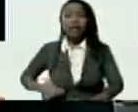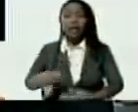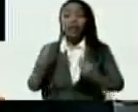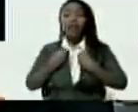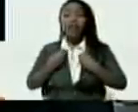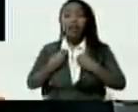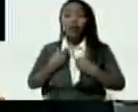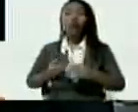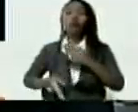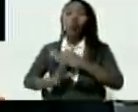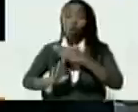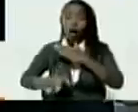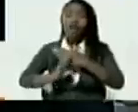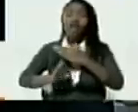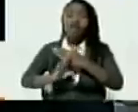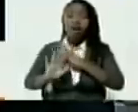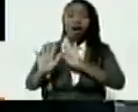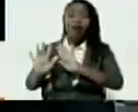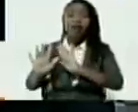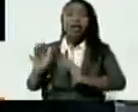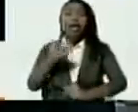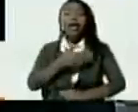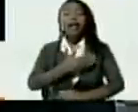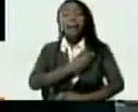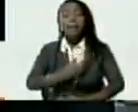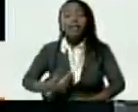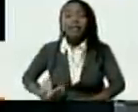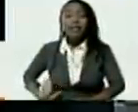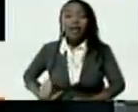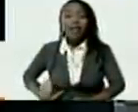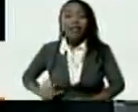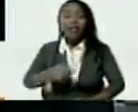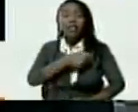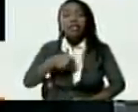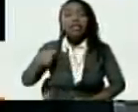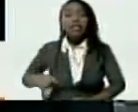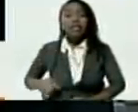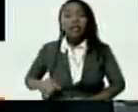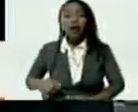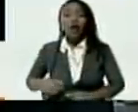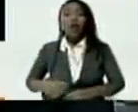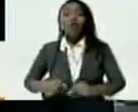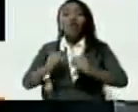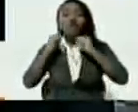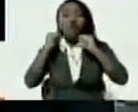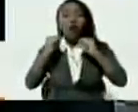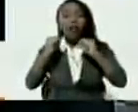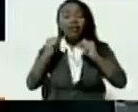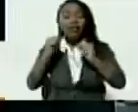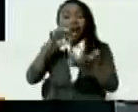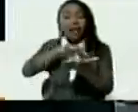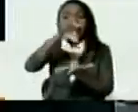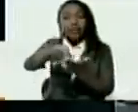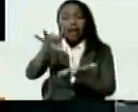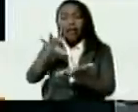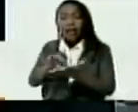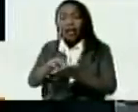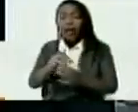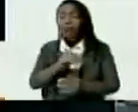aún, que llevó al presidente Xi Jinping a medidas extraordinarias,